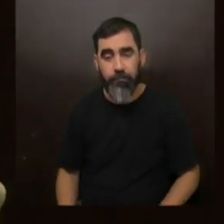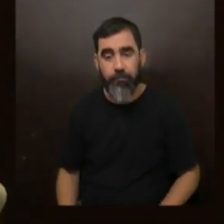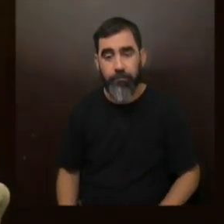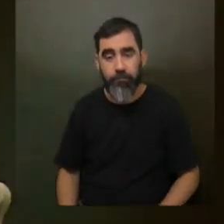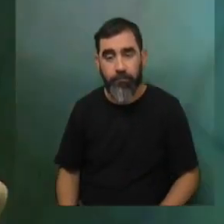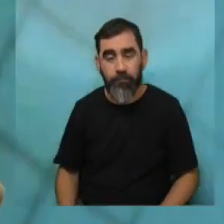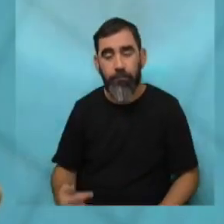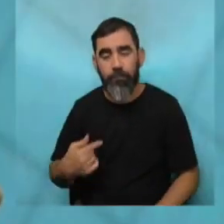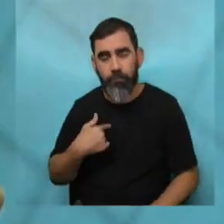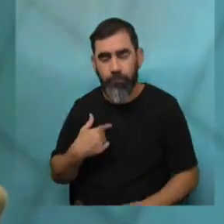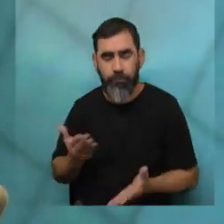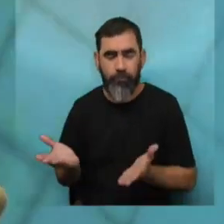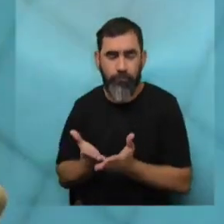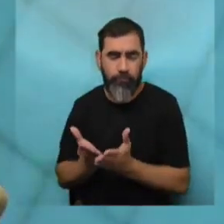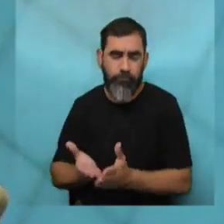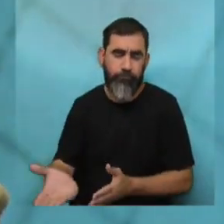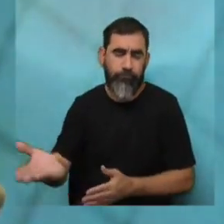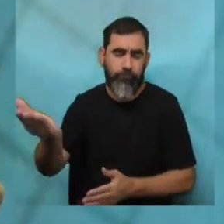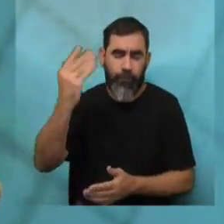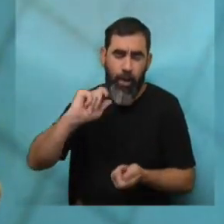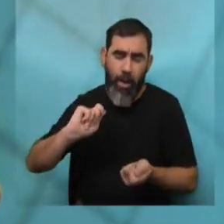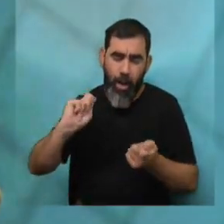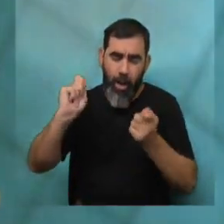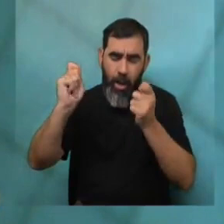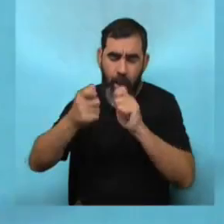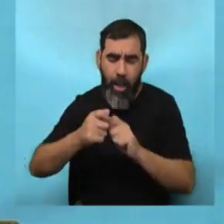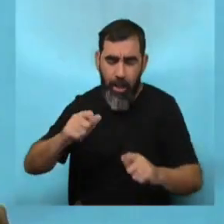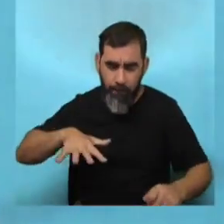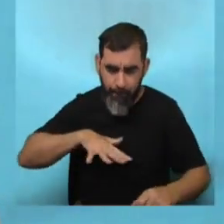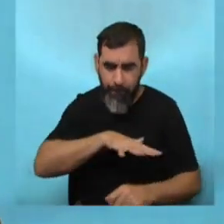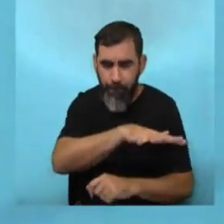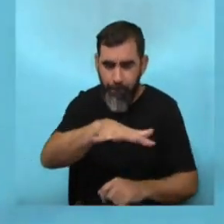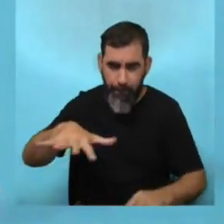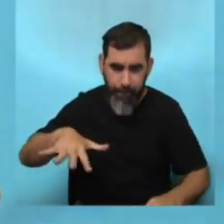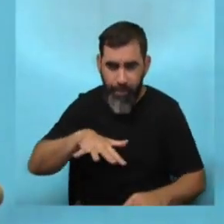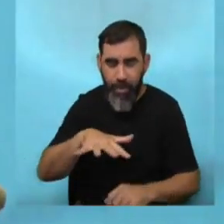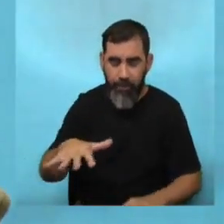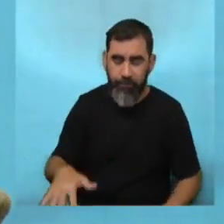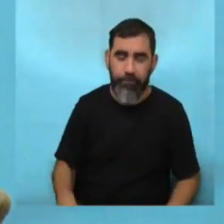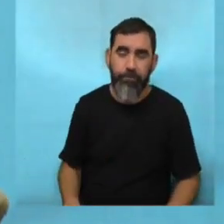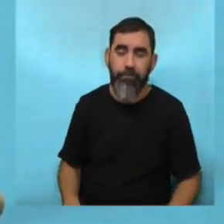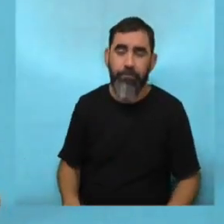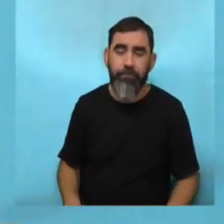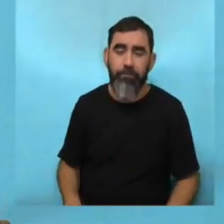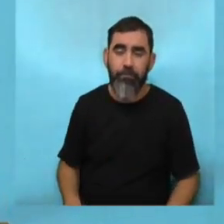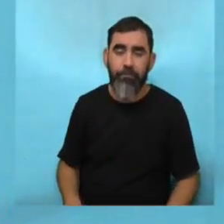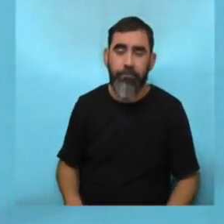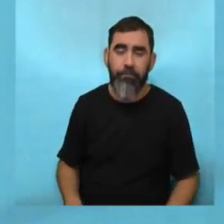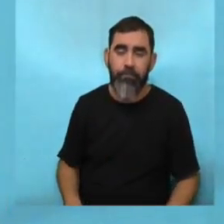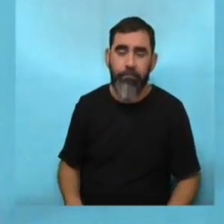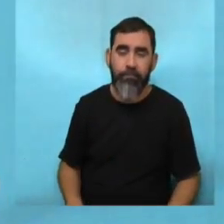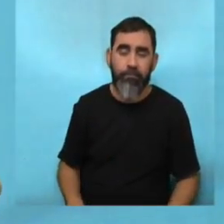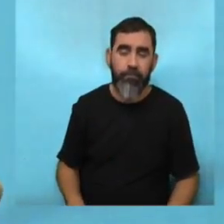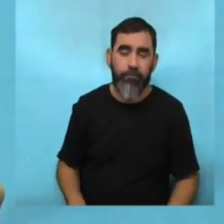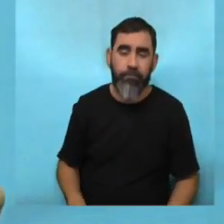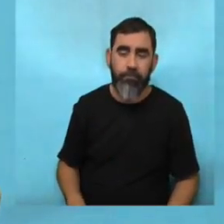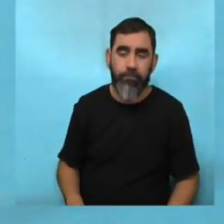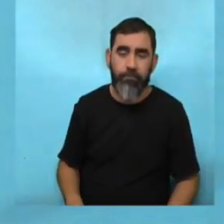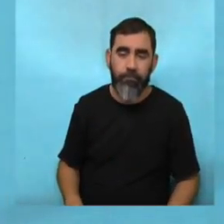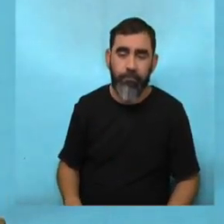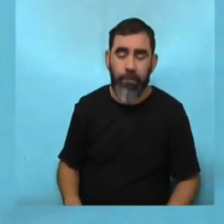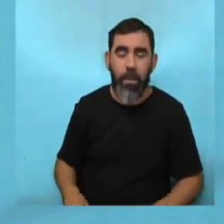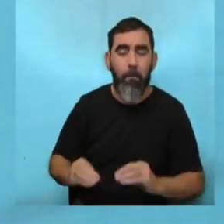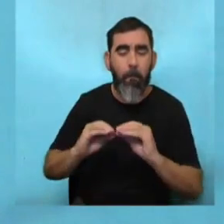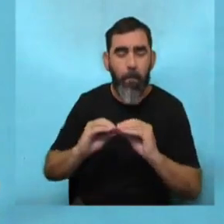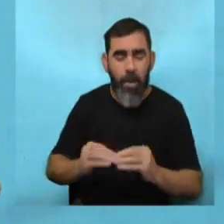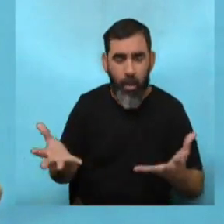mucho que estudié, ¿no? Ha cambiado mucho la sociedad y ya las carreras se publicitan de otra manera, ¿no? En particular la matemática